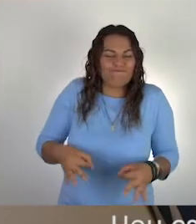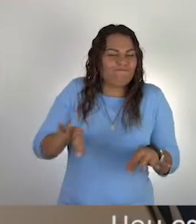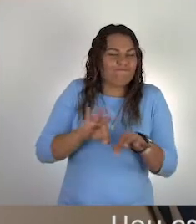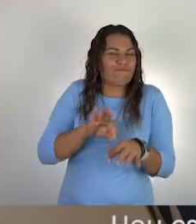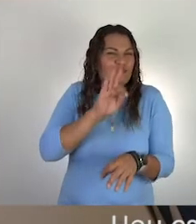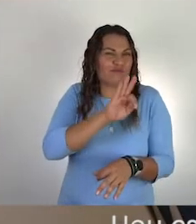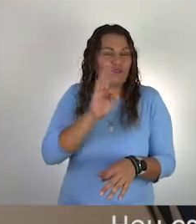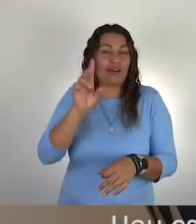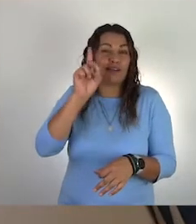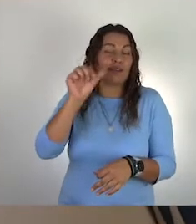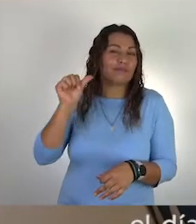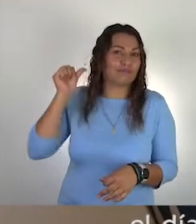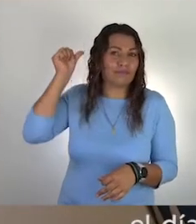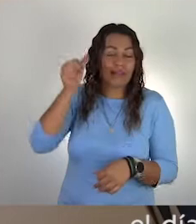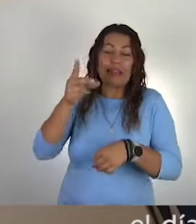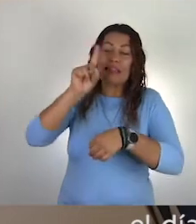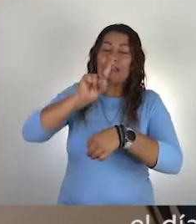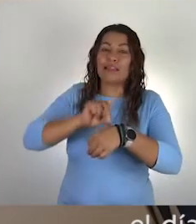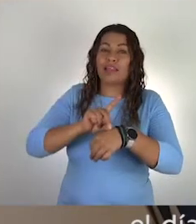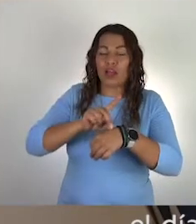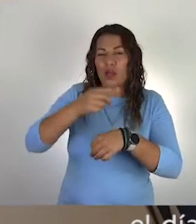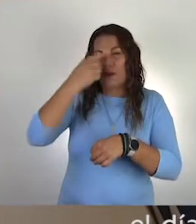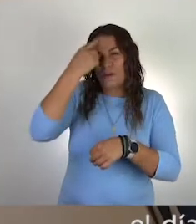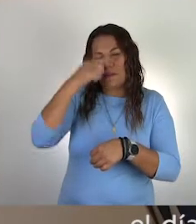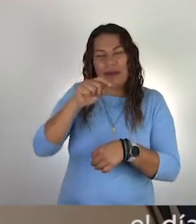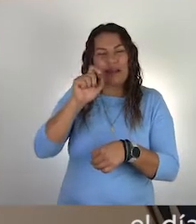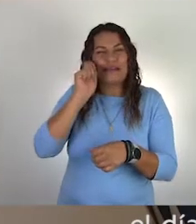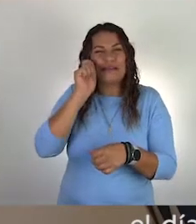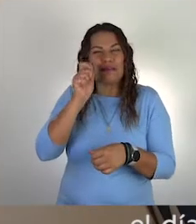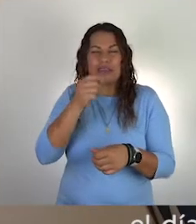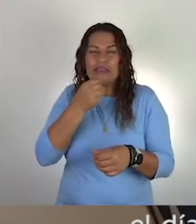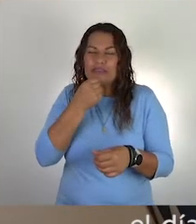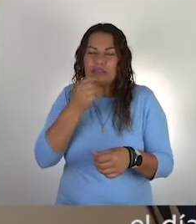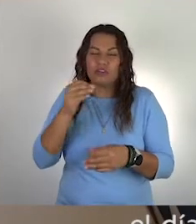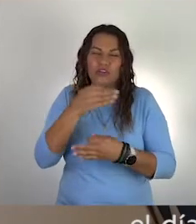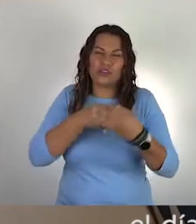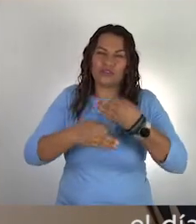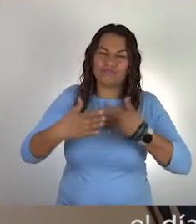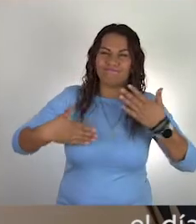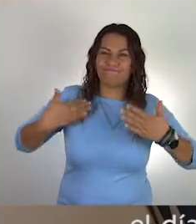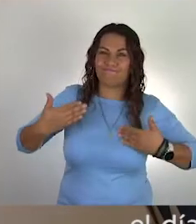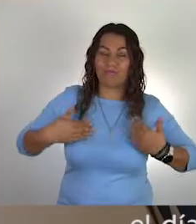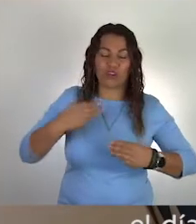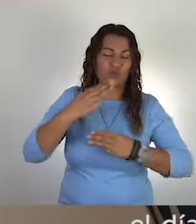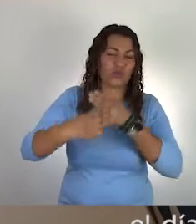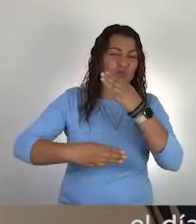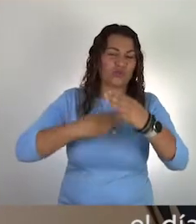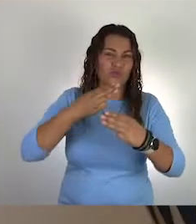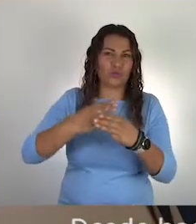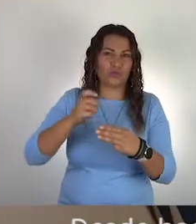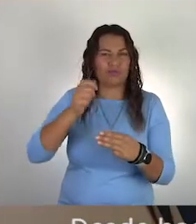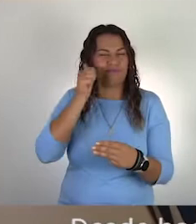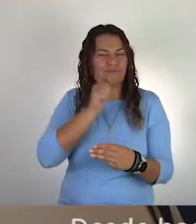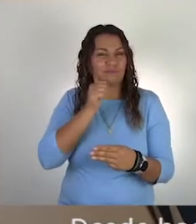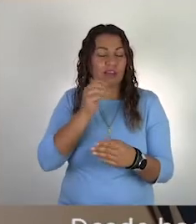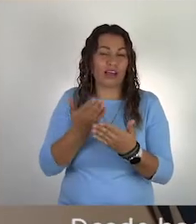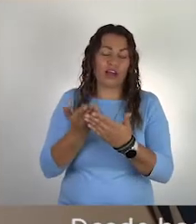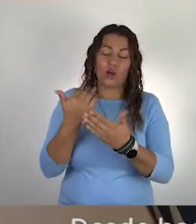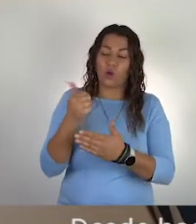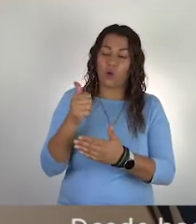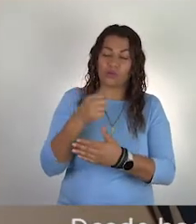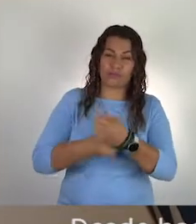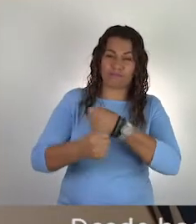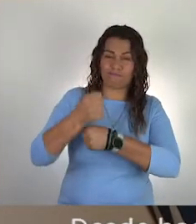especial el 30 de abril el día en el que la inocencia y alegría de todos los niños del mundo se celebra desde hace